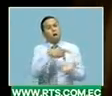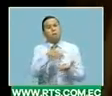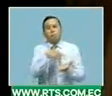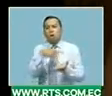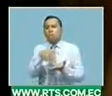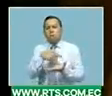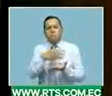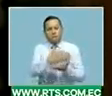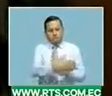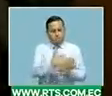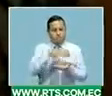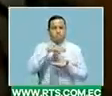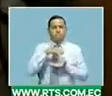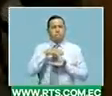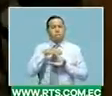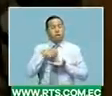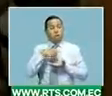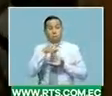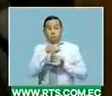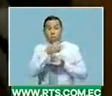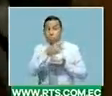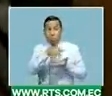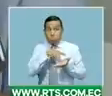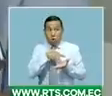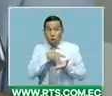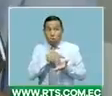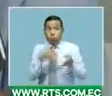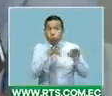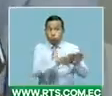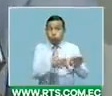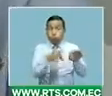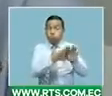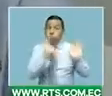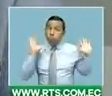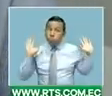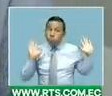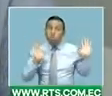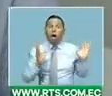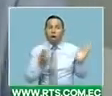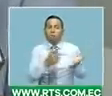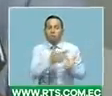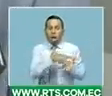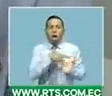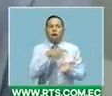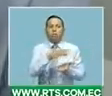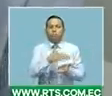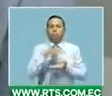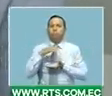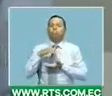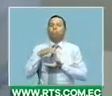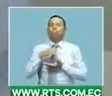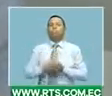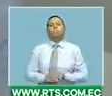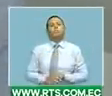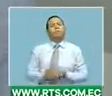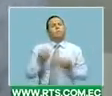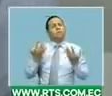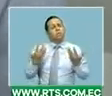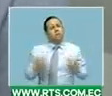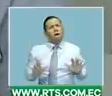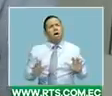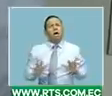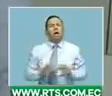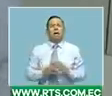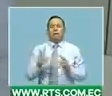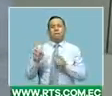a cambio de no realizar clausuras hizo que la primera autoridad provincial tome acciones. Sobre estas situaciones ambos funcionarios